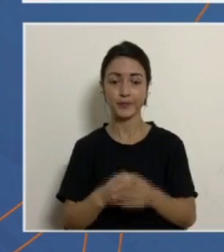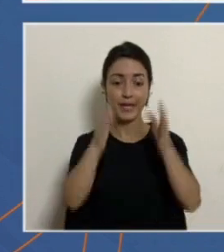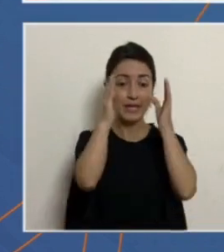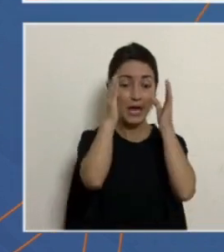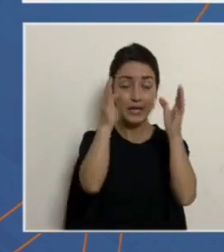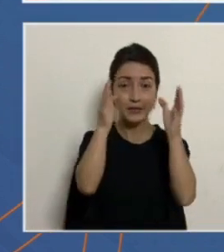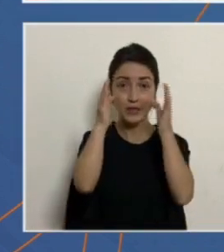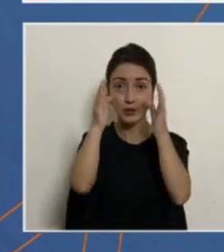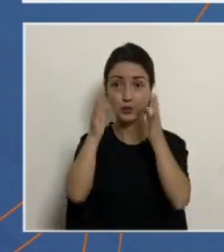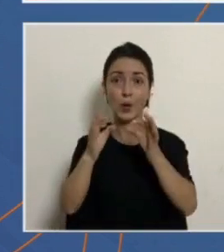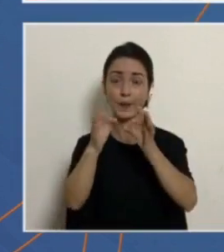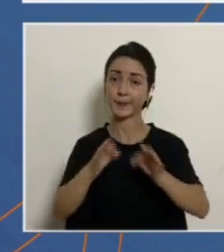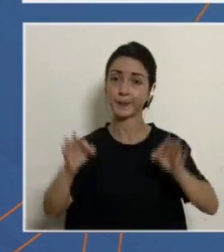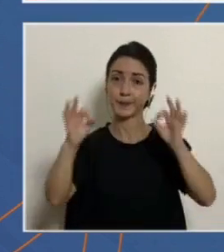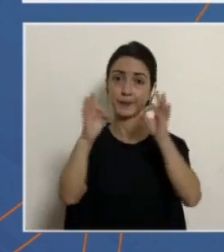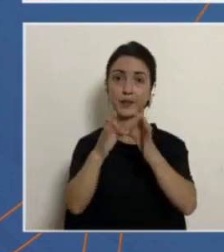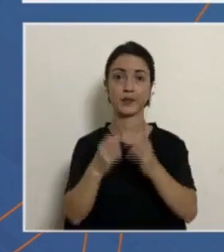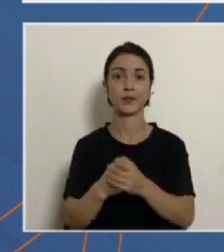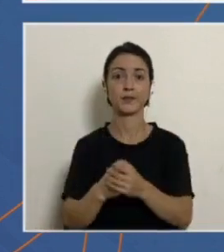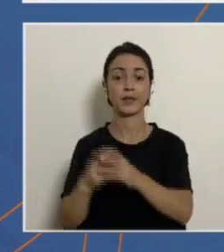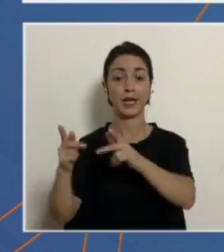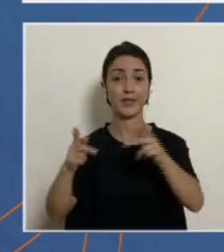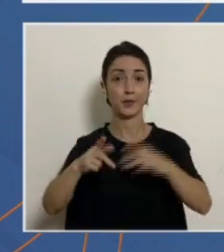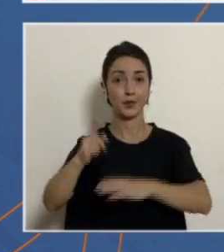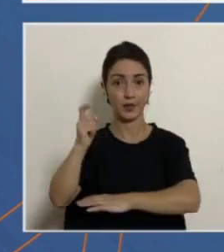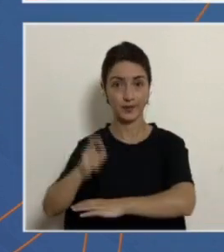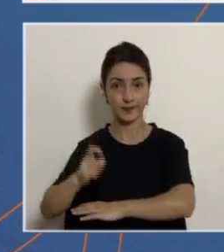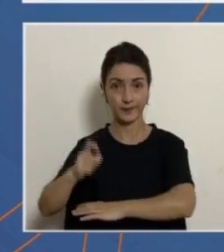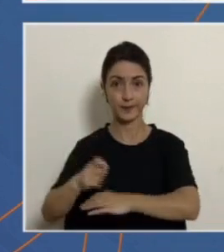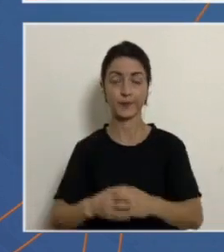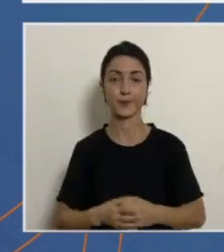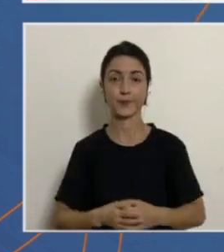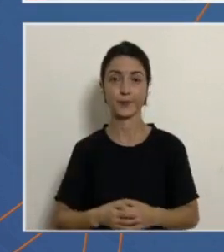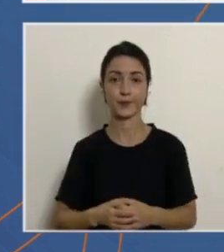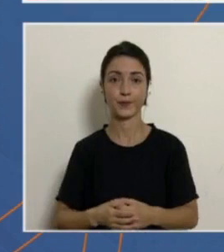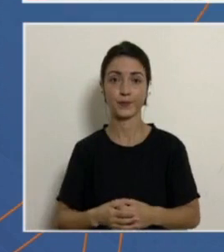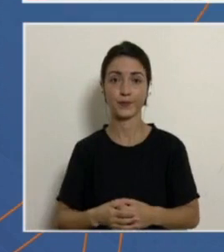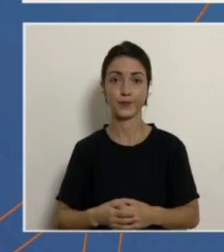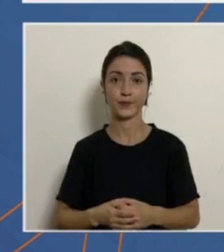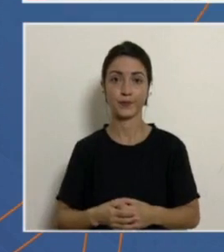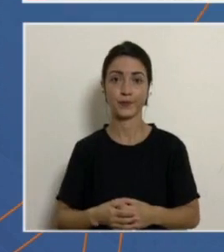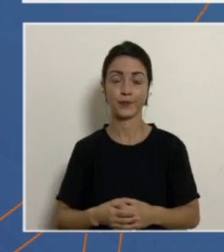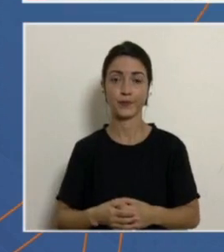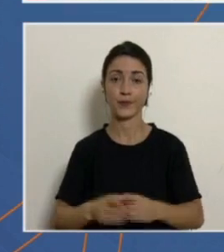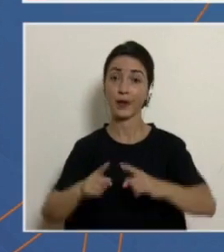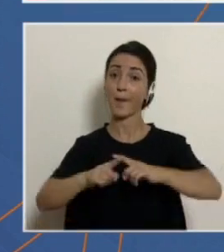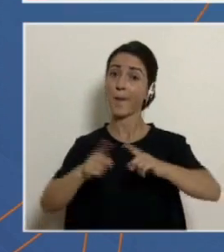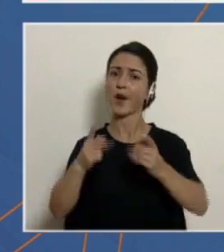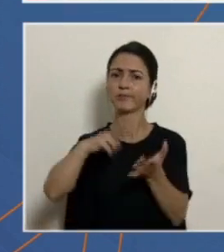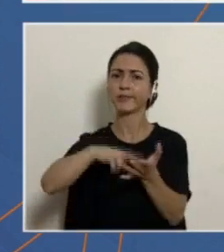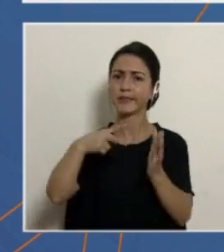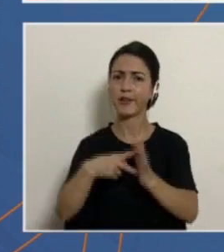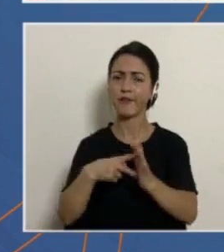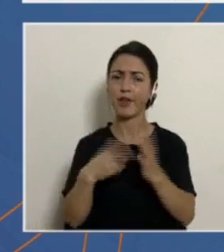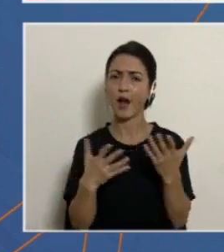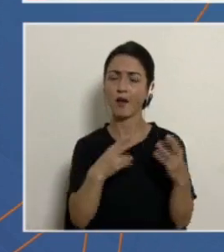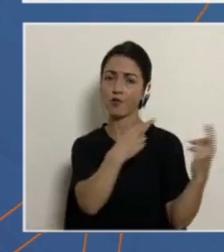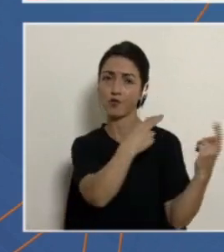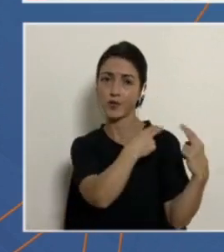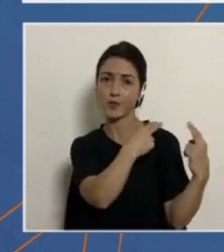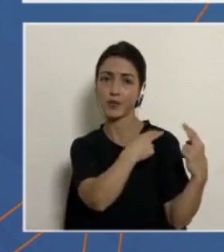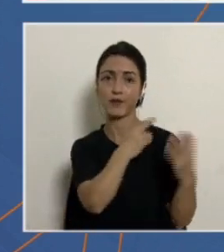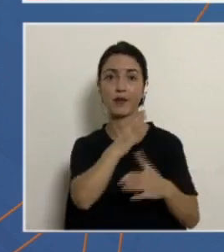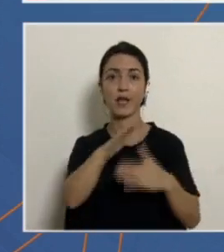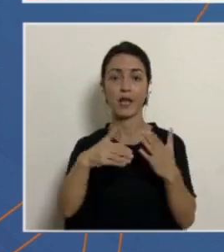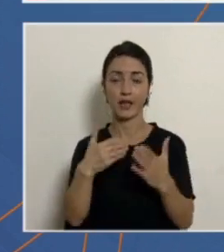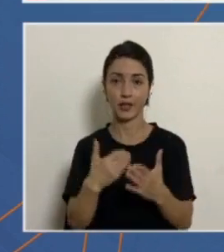atención primaria de la población que lo requiere, pero que además implica una responsabilidad de todos